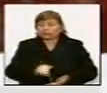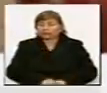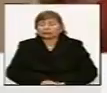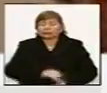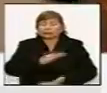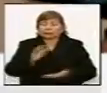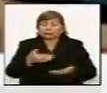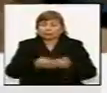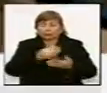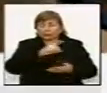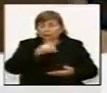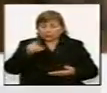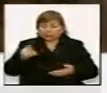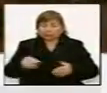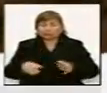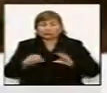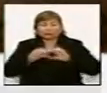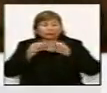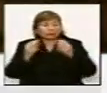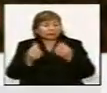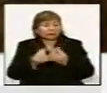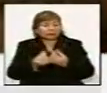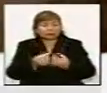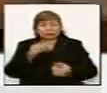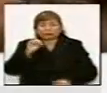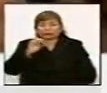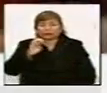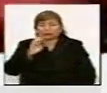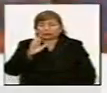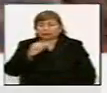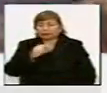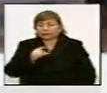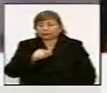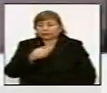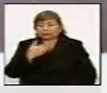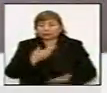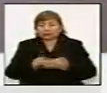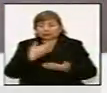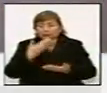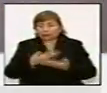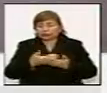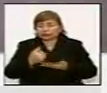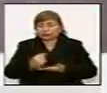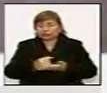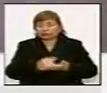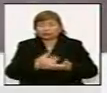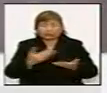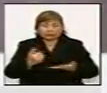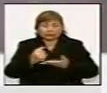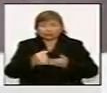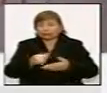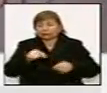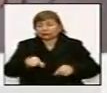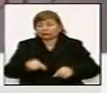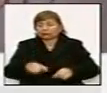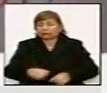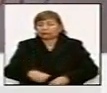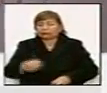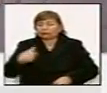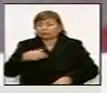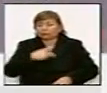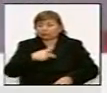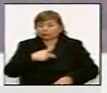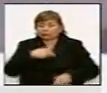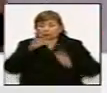a todos sus componentes de la señora Melissa. Muchas gracias por este apoyo que nos está brindando, ya que acá nos encontramos